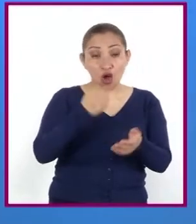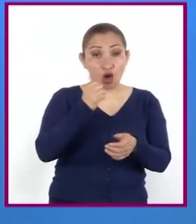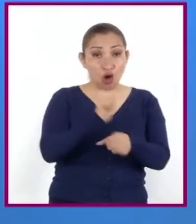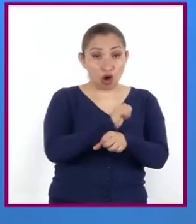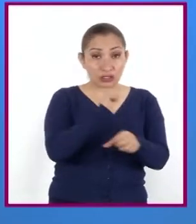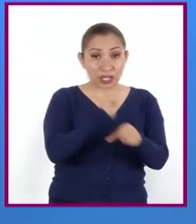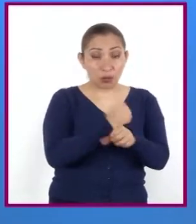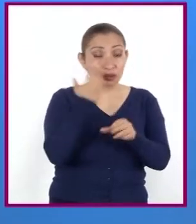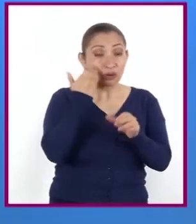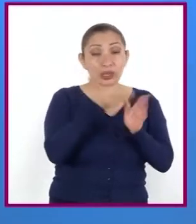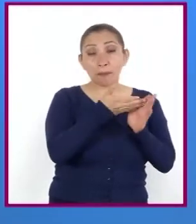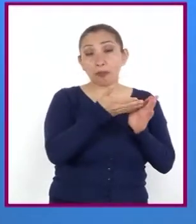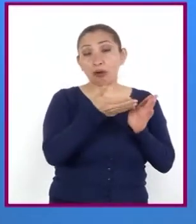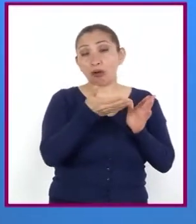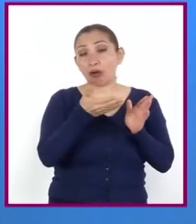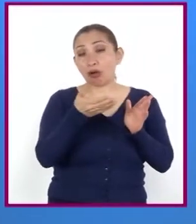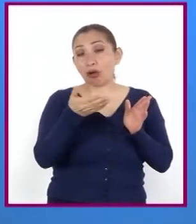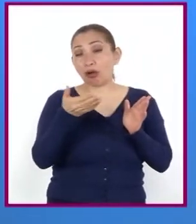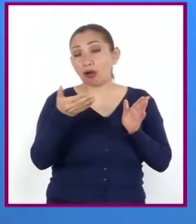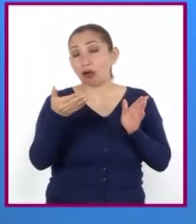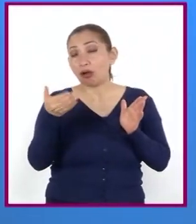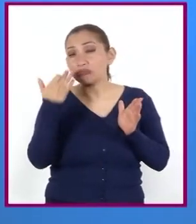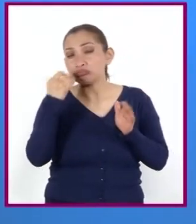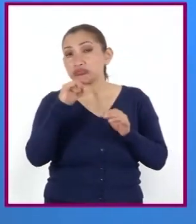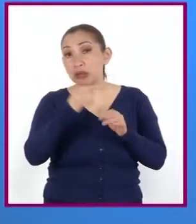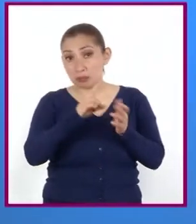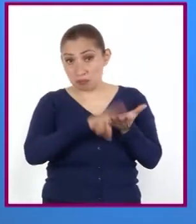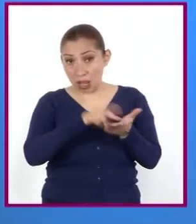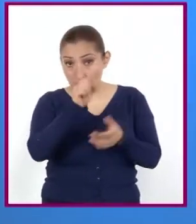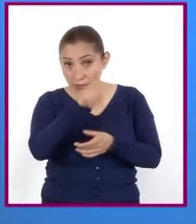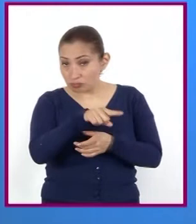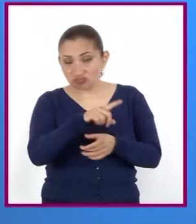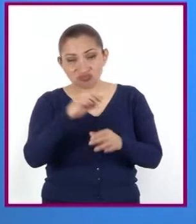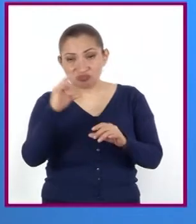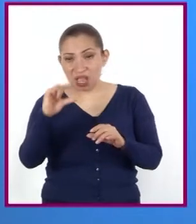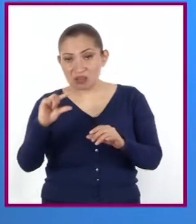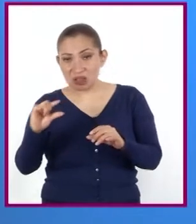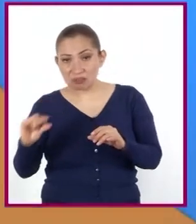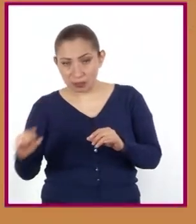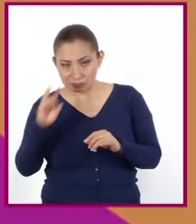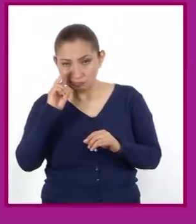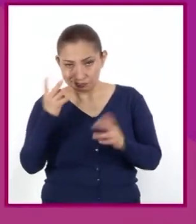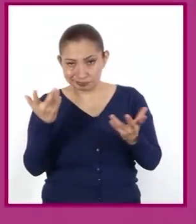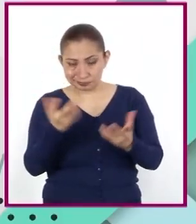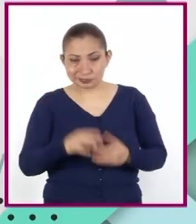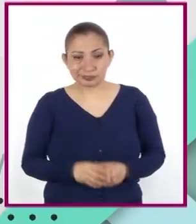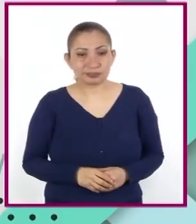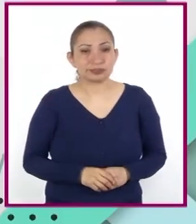al transcurrir el tiempo t que estamos buscando. Hagámoslo.